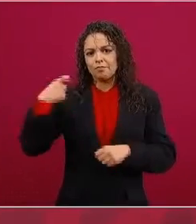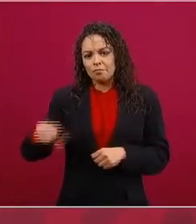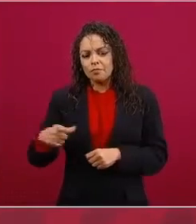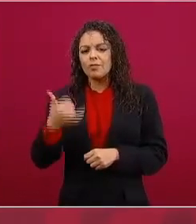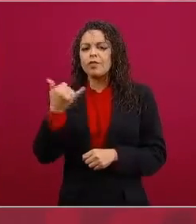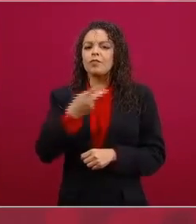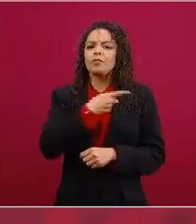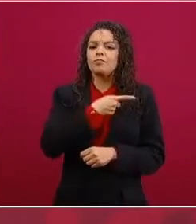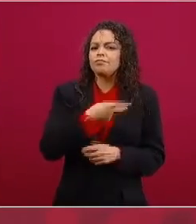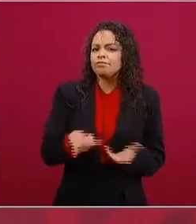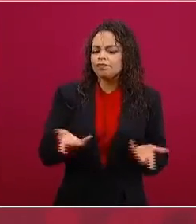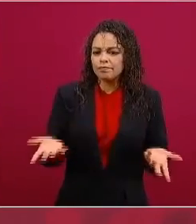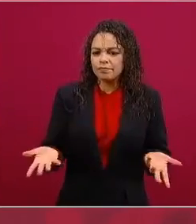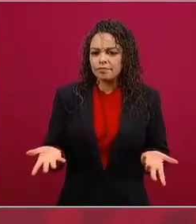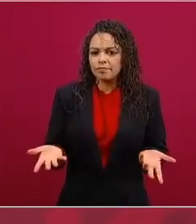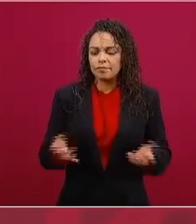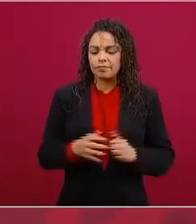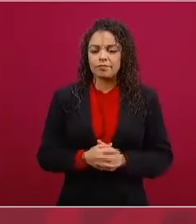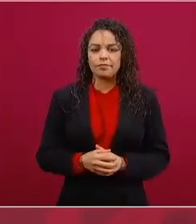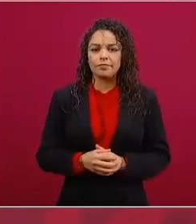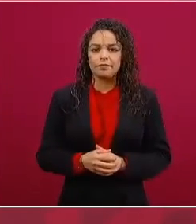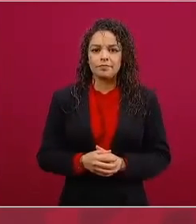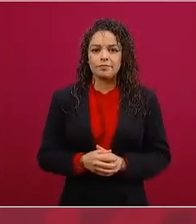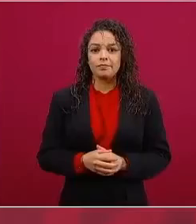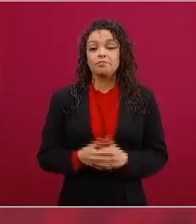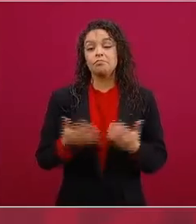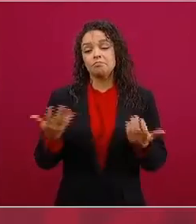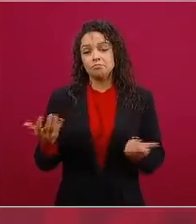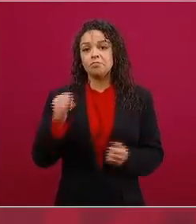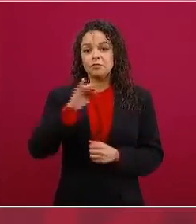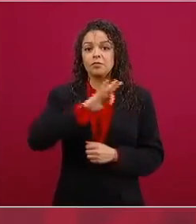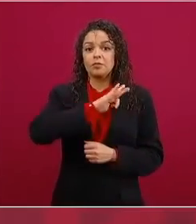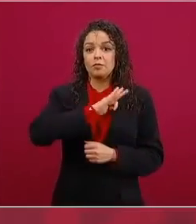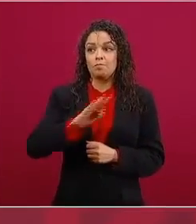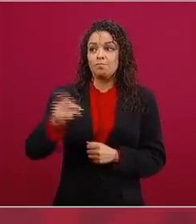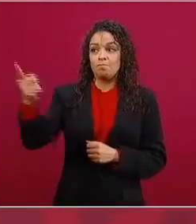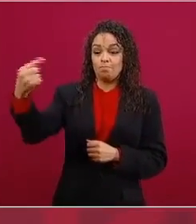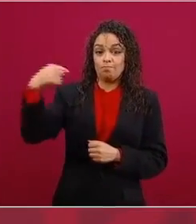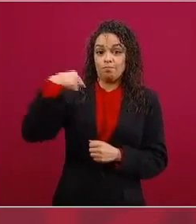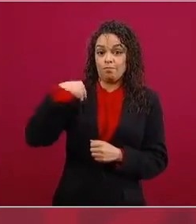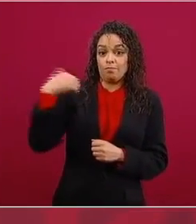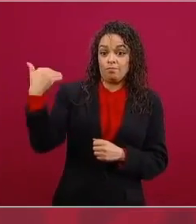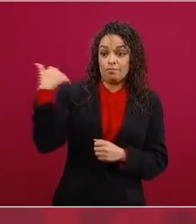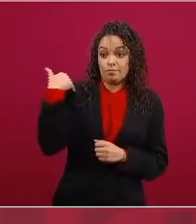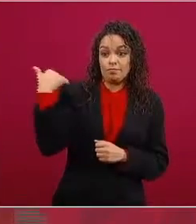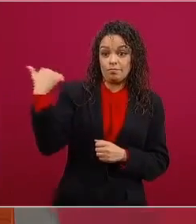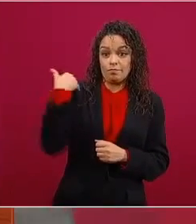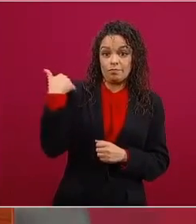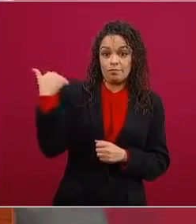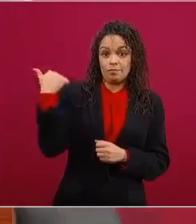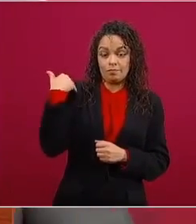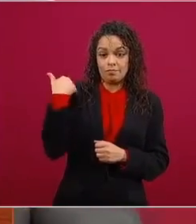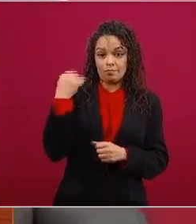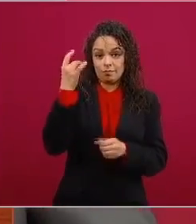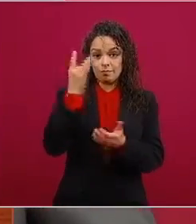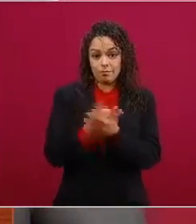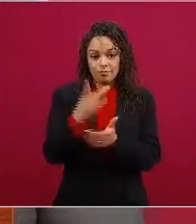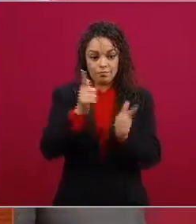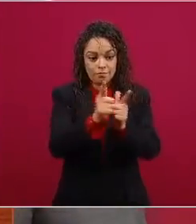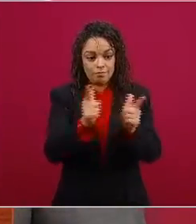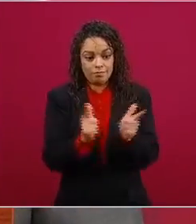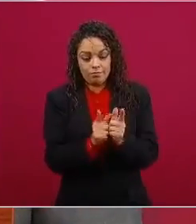Y sí, me pueden estar presionando de un sector, de un gremio,